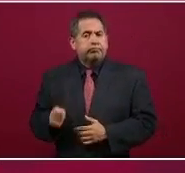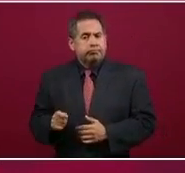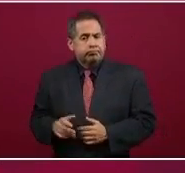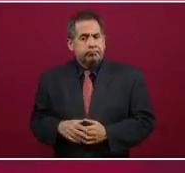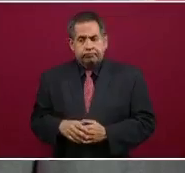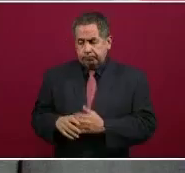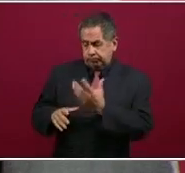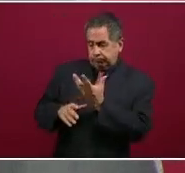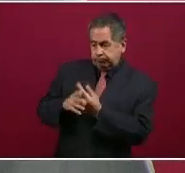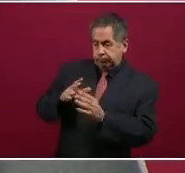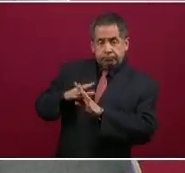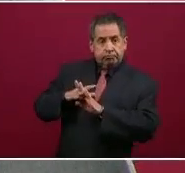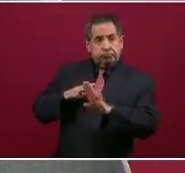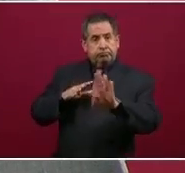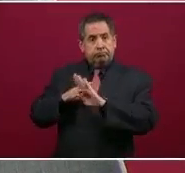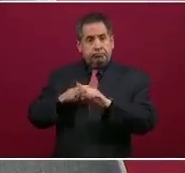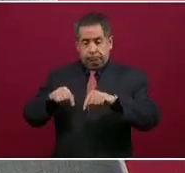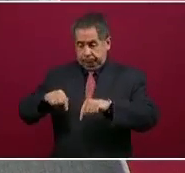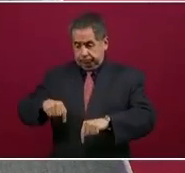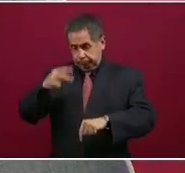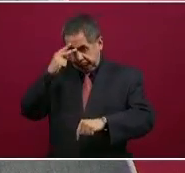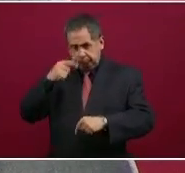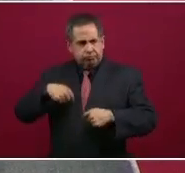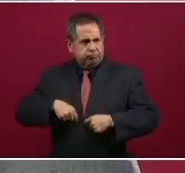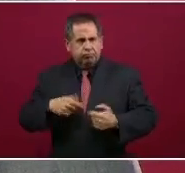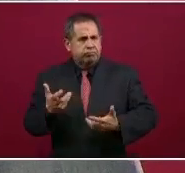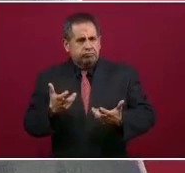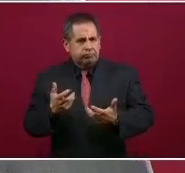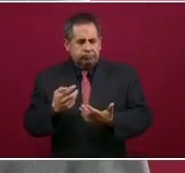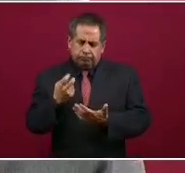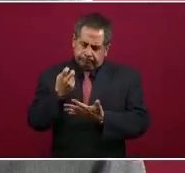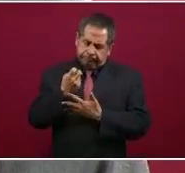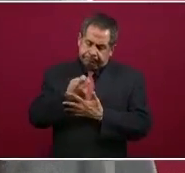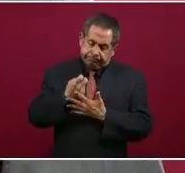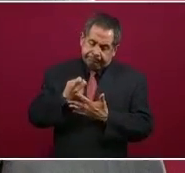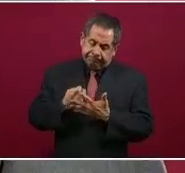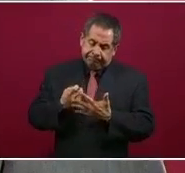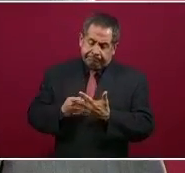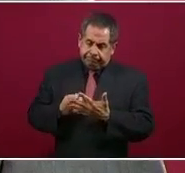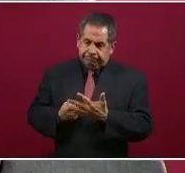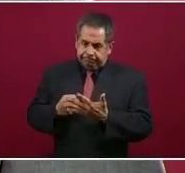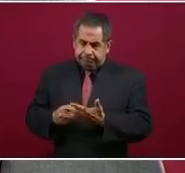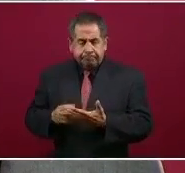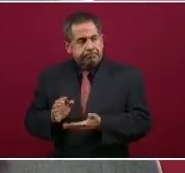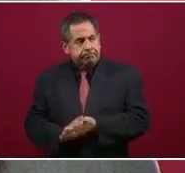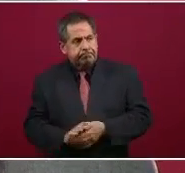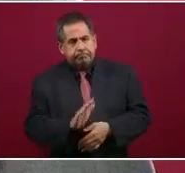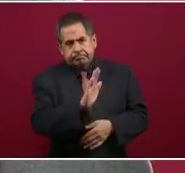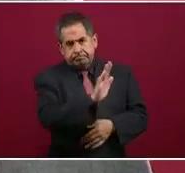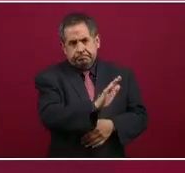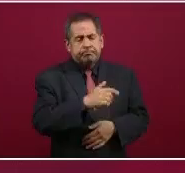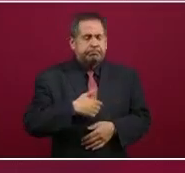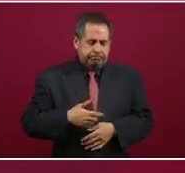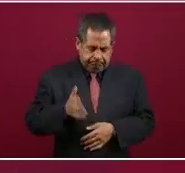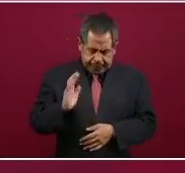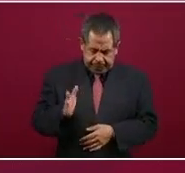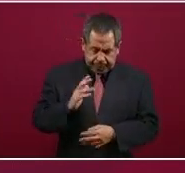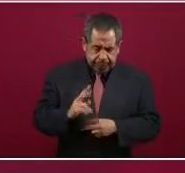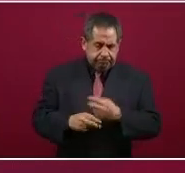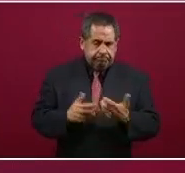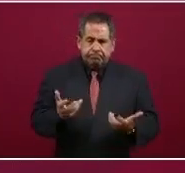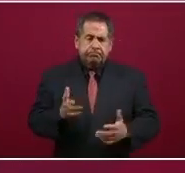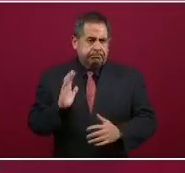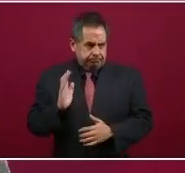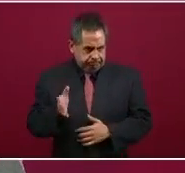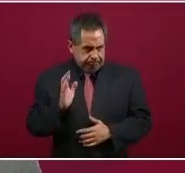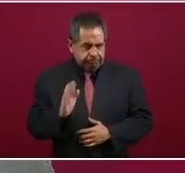de migrantes por nuestro territorio y lo que se ha hecho, ¿sí?,